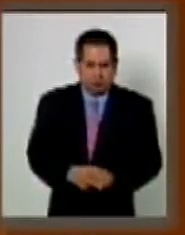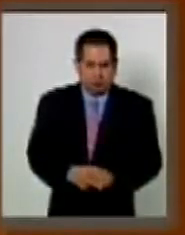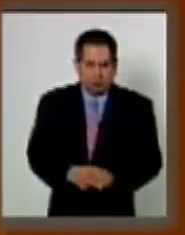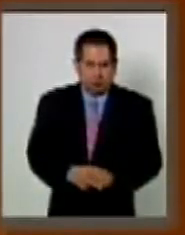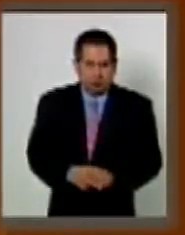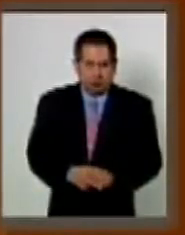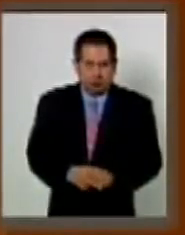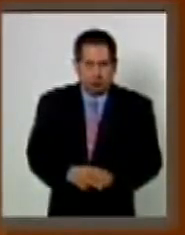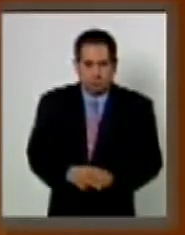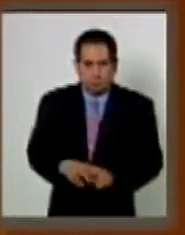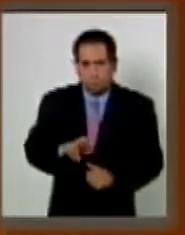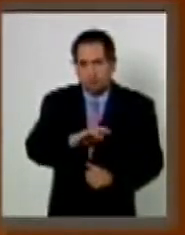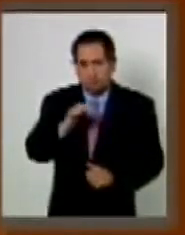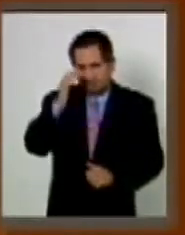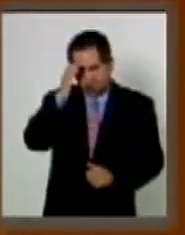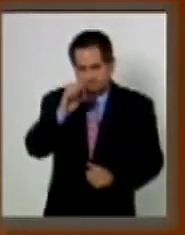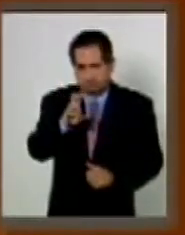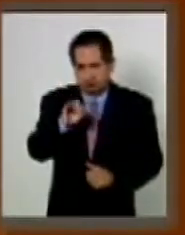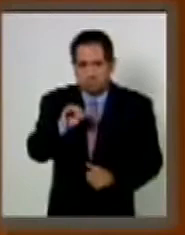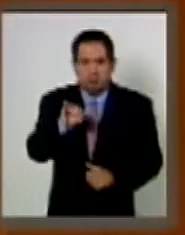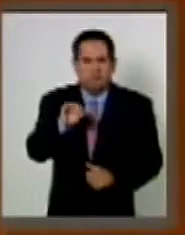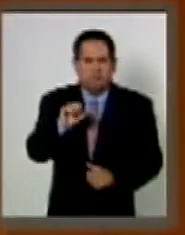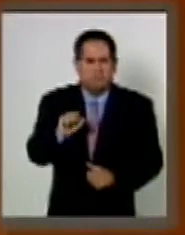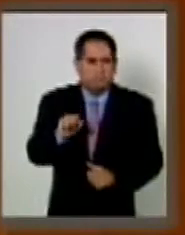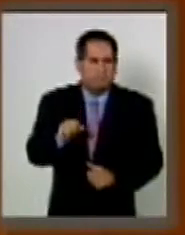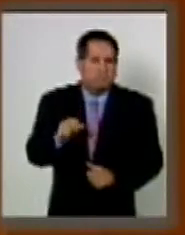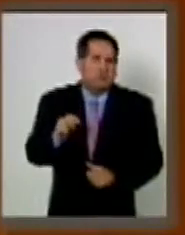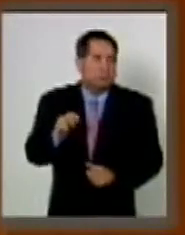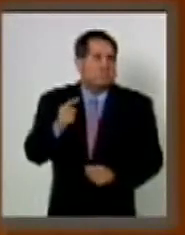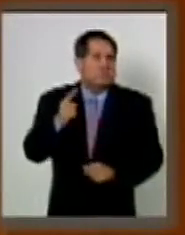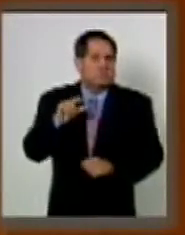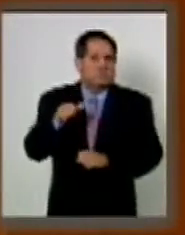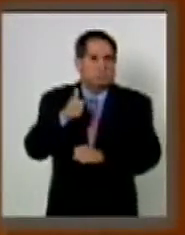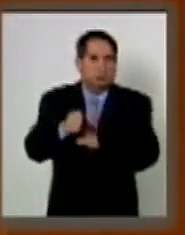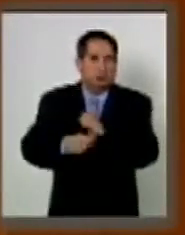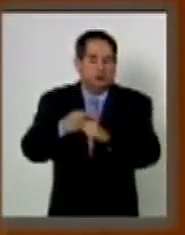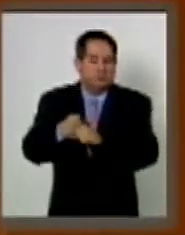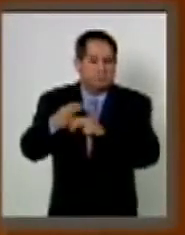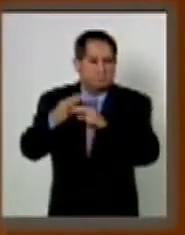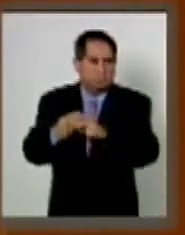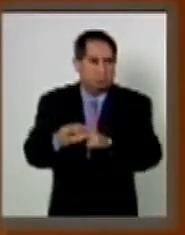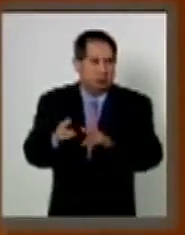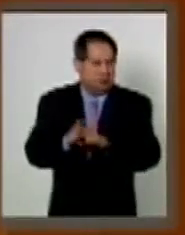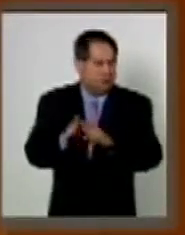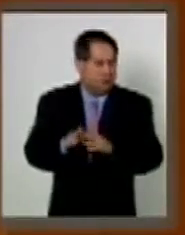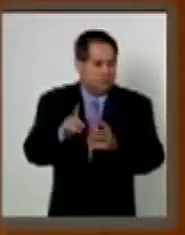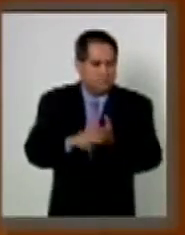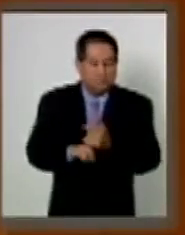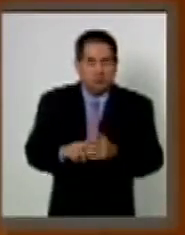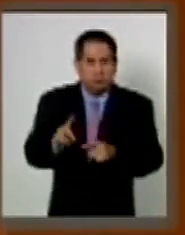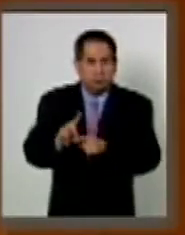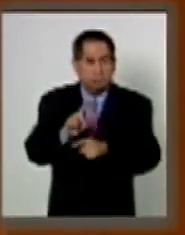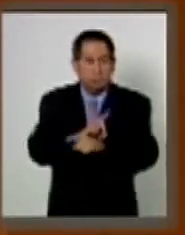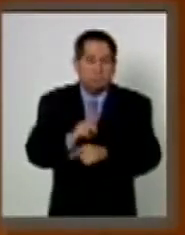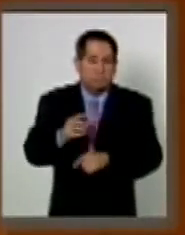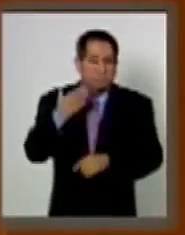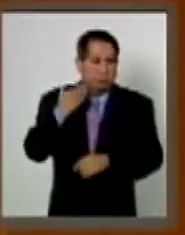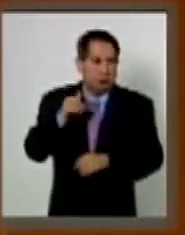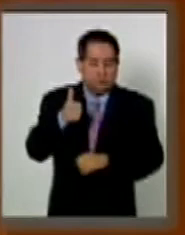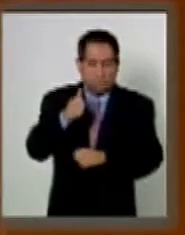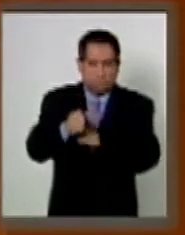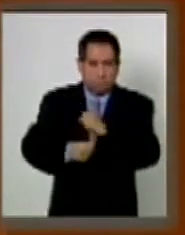Se reconoce la crisis que vivimos desde hace 11 años. Se reconoce que desde hace 11 años hacia